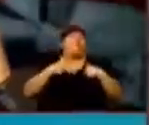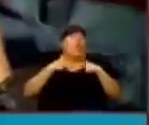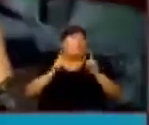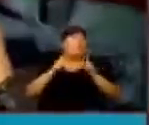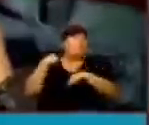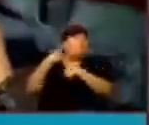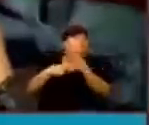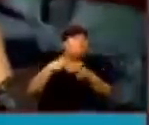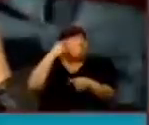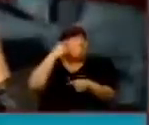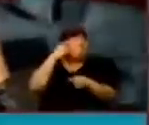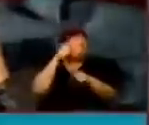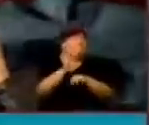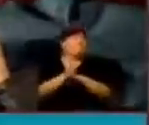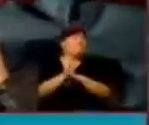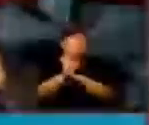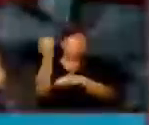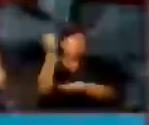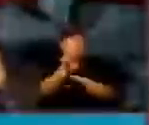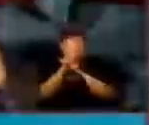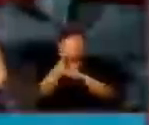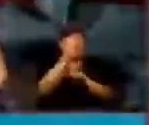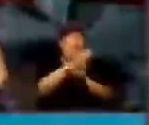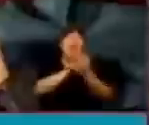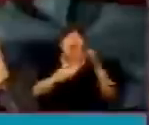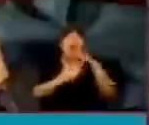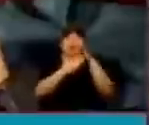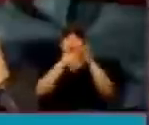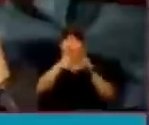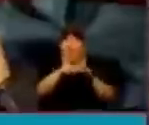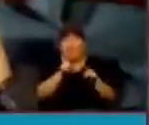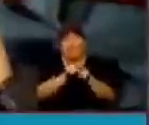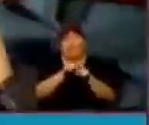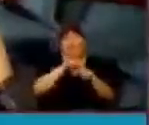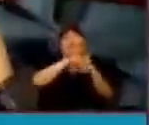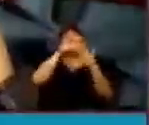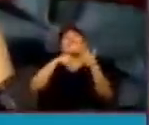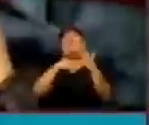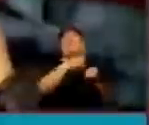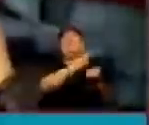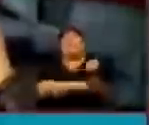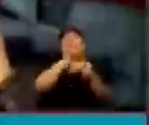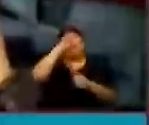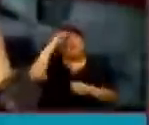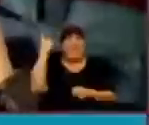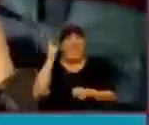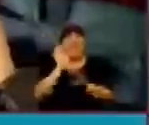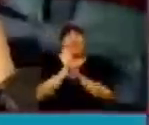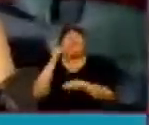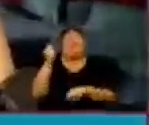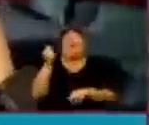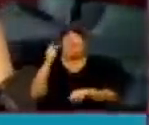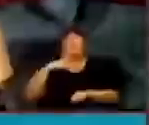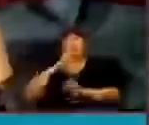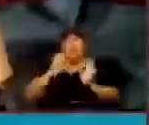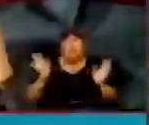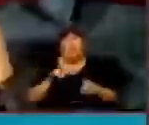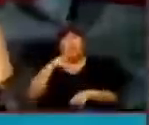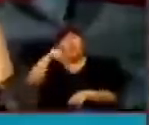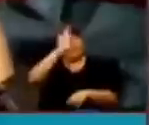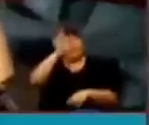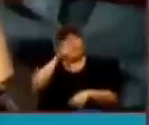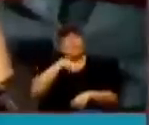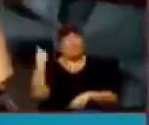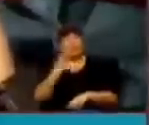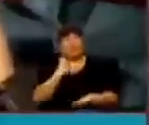quede por mucho tiempo. Entonces, hay cosas que se están haciendo que no es favorable. Algún día se va a tener que desmantelar